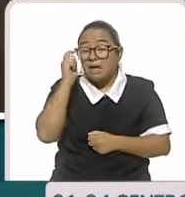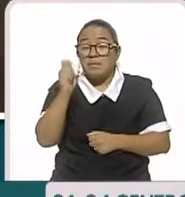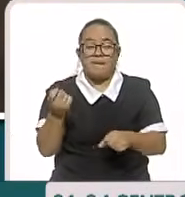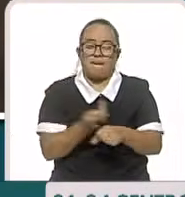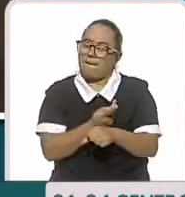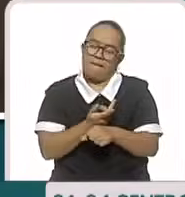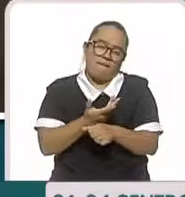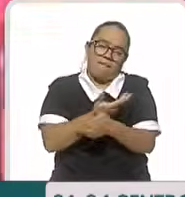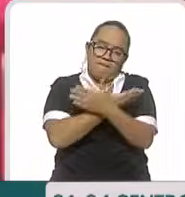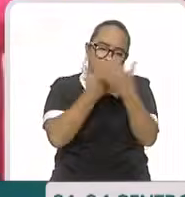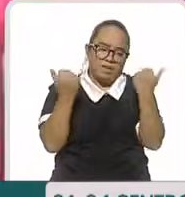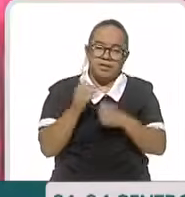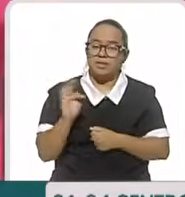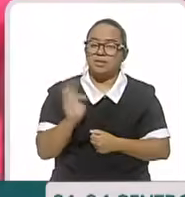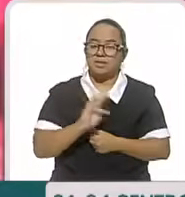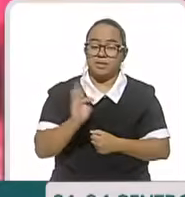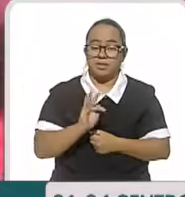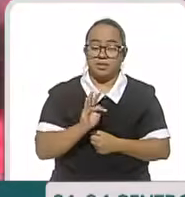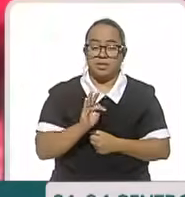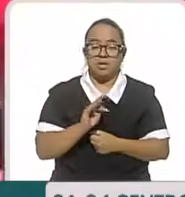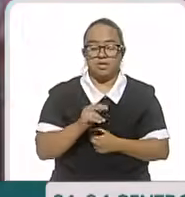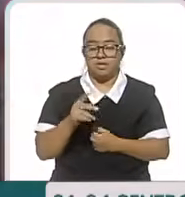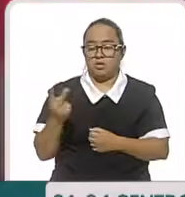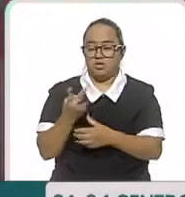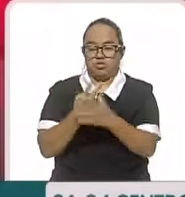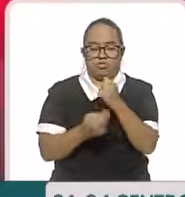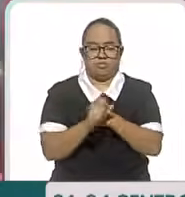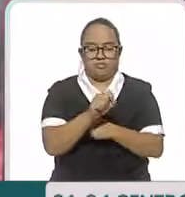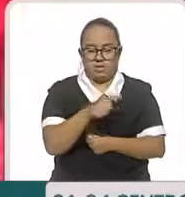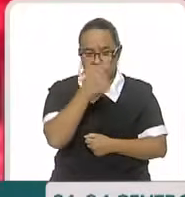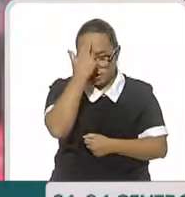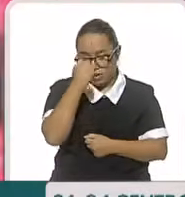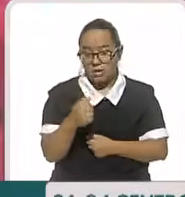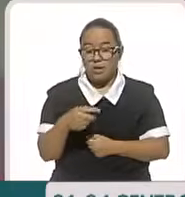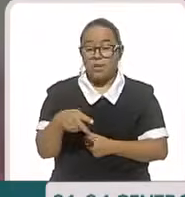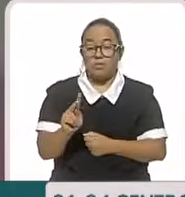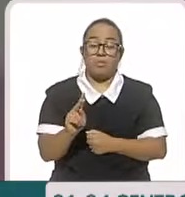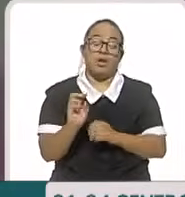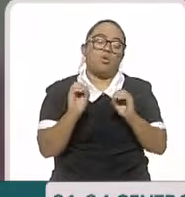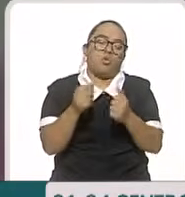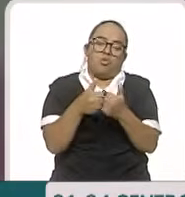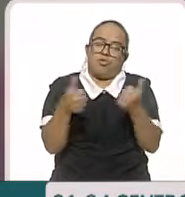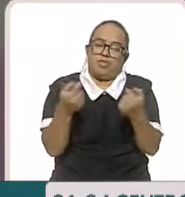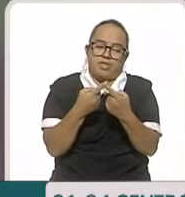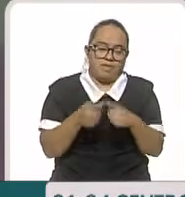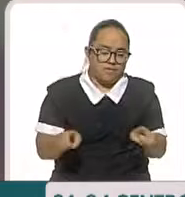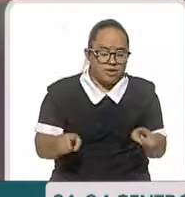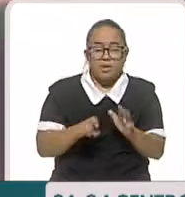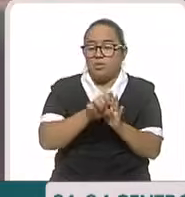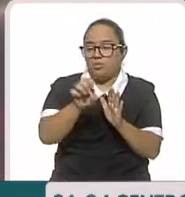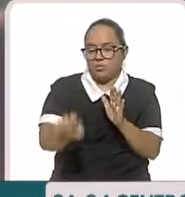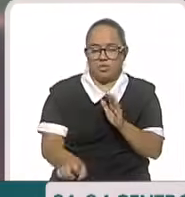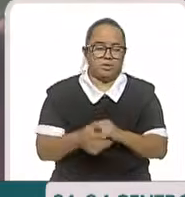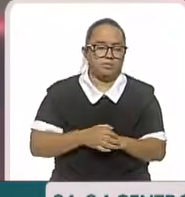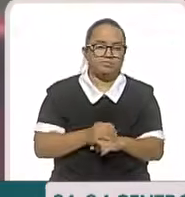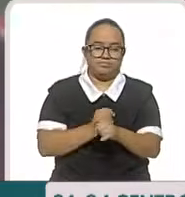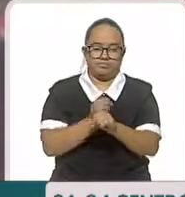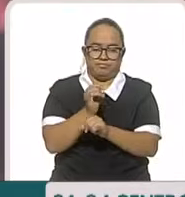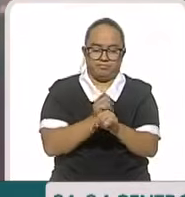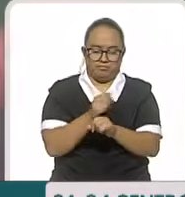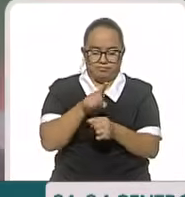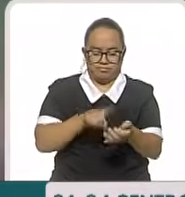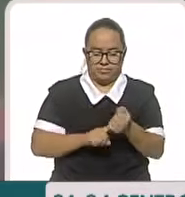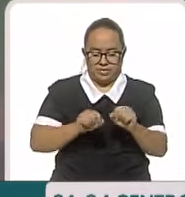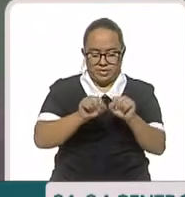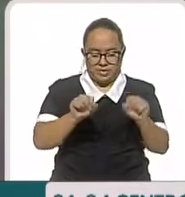Pueden integrarlos en una misma causa, pero pueden separarlos al mismo tiempo. Por ejemplo, hay investigaciones y dentro del